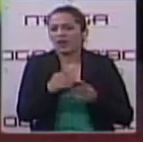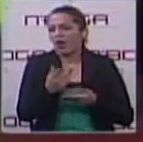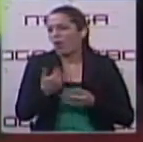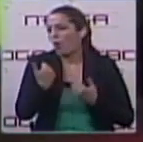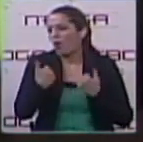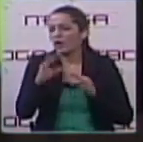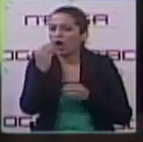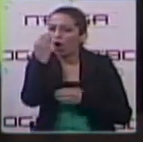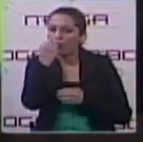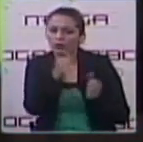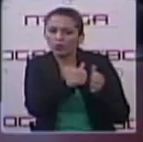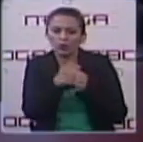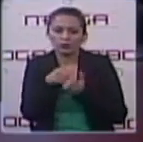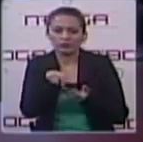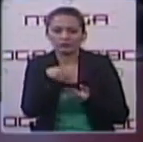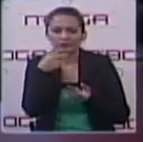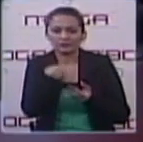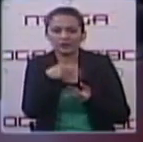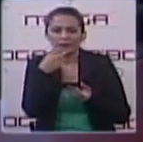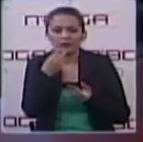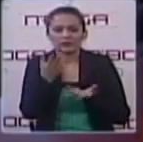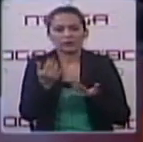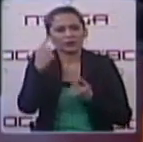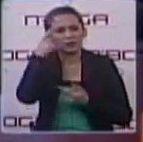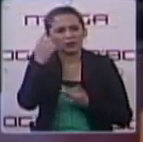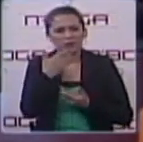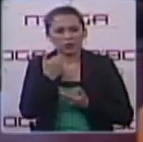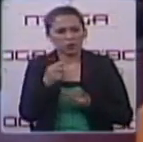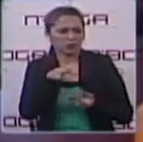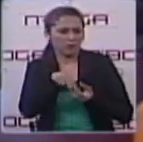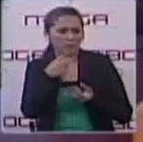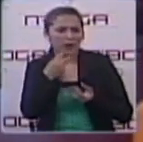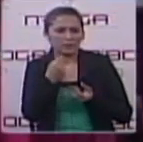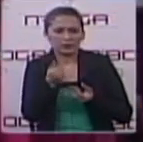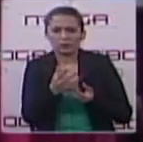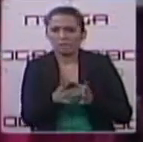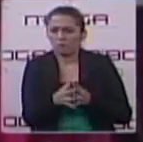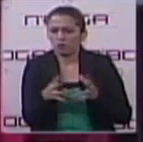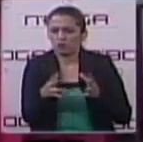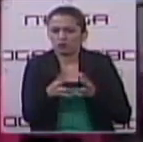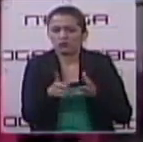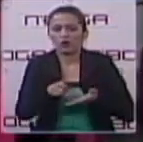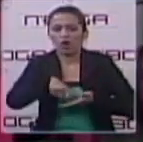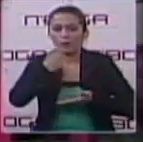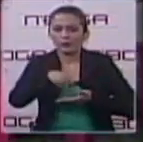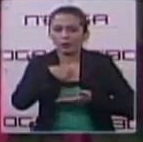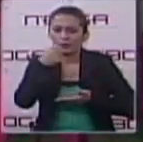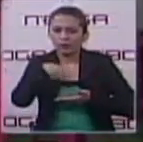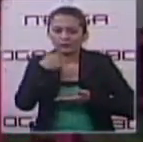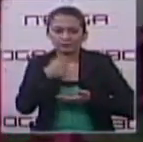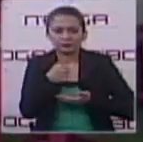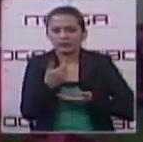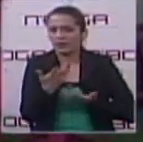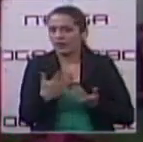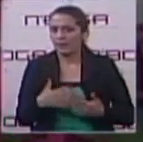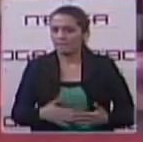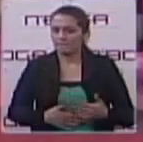preguntamos Por qué no puede ser una comida principal Y por qué no puede convertirse en algo diferente